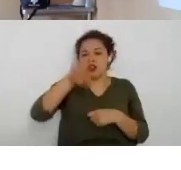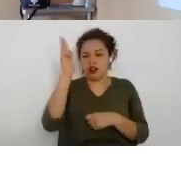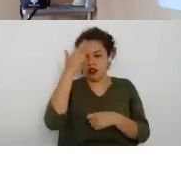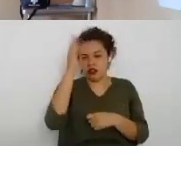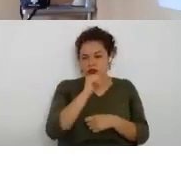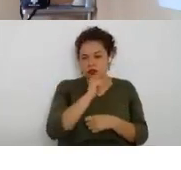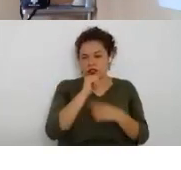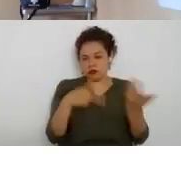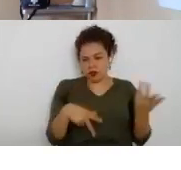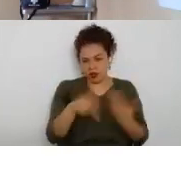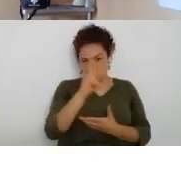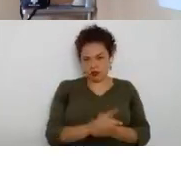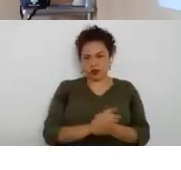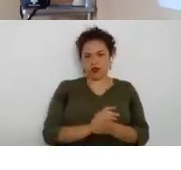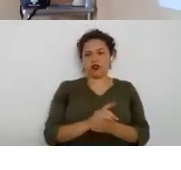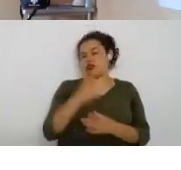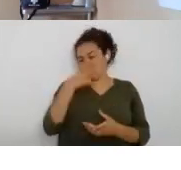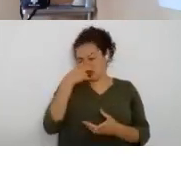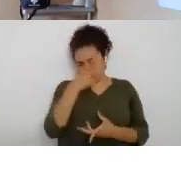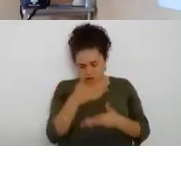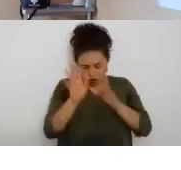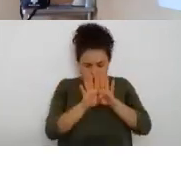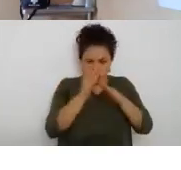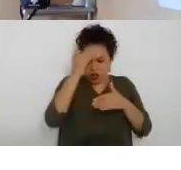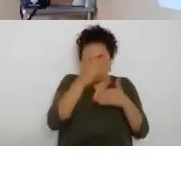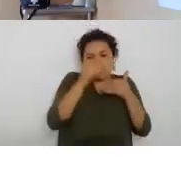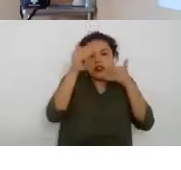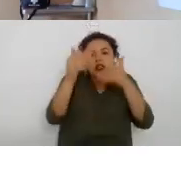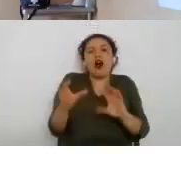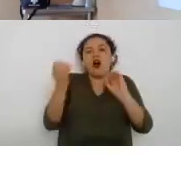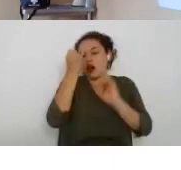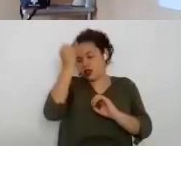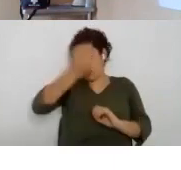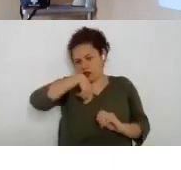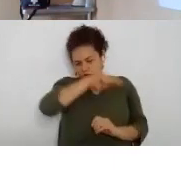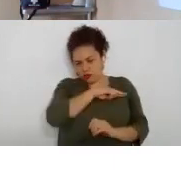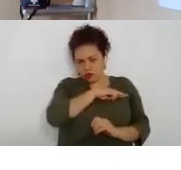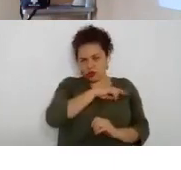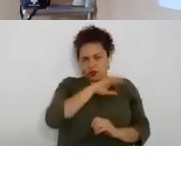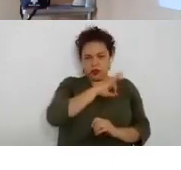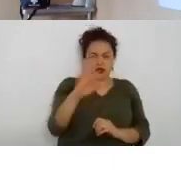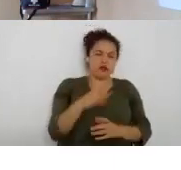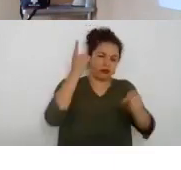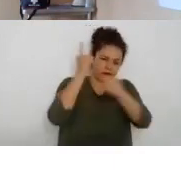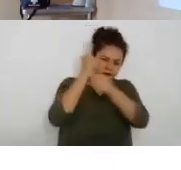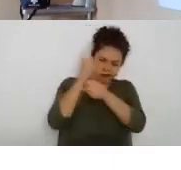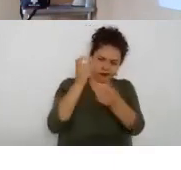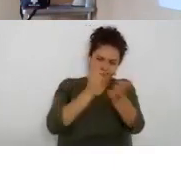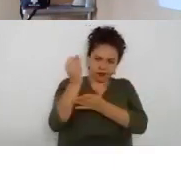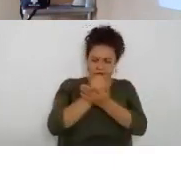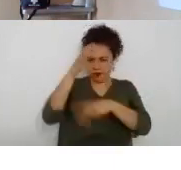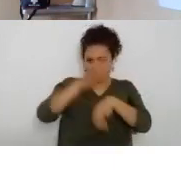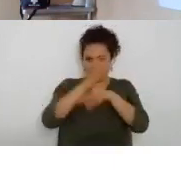Sin embargo, les doy una pauta o una idea de cómo podríamos ubicar o cómo podríamos nosotros determinar la gravedad de